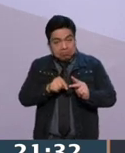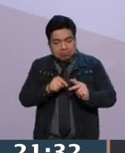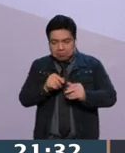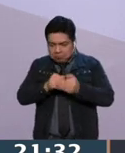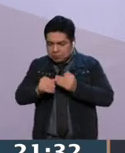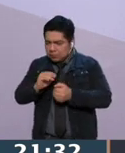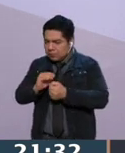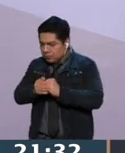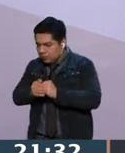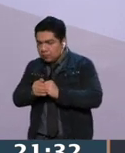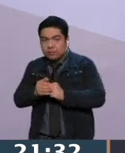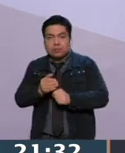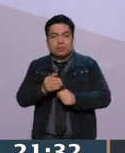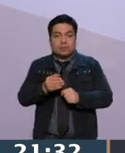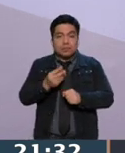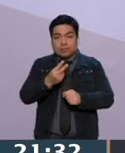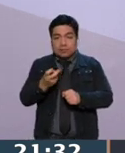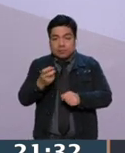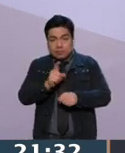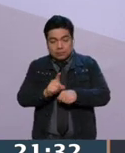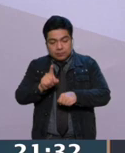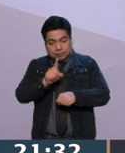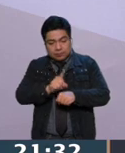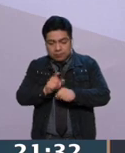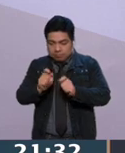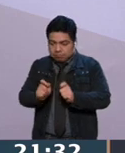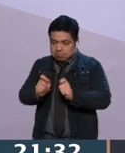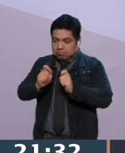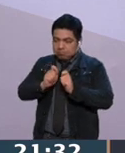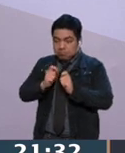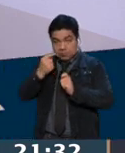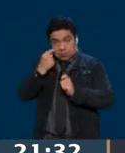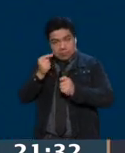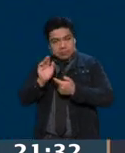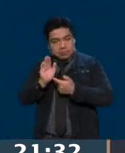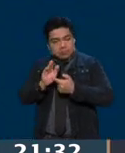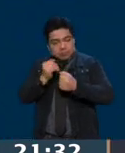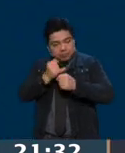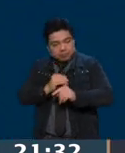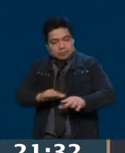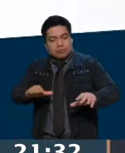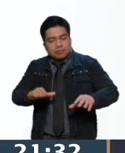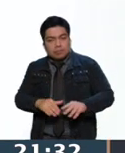Esto al presentar su informe de 200 días en el cargo. Veamos la información.